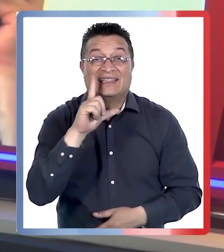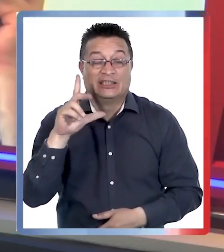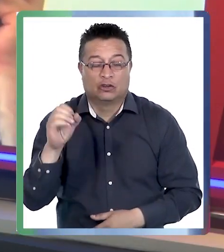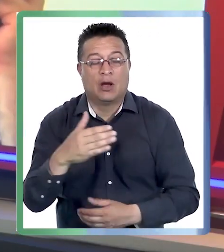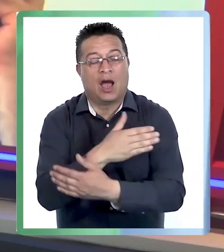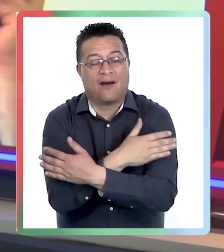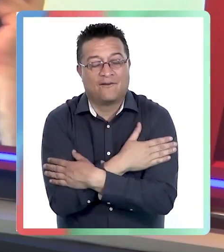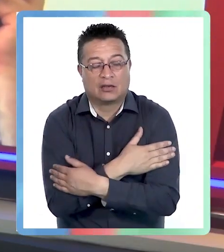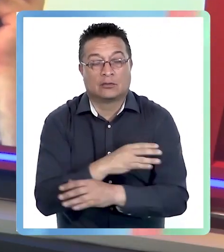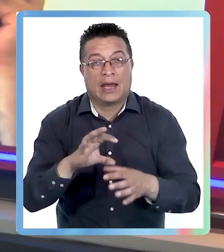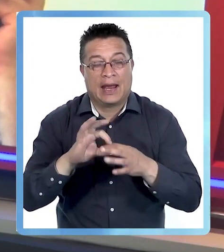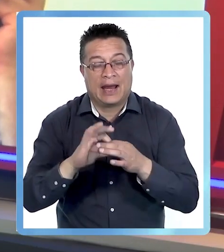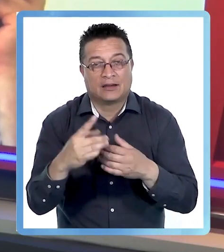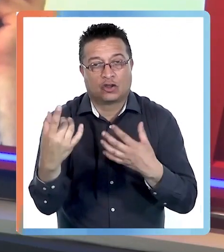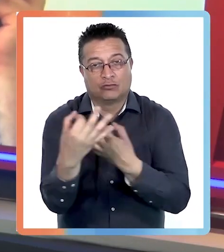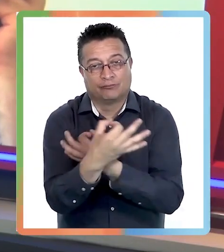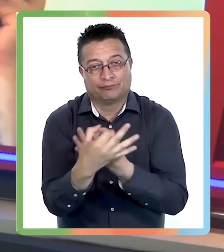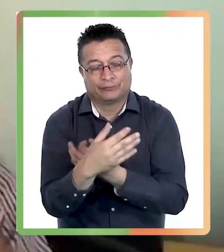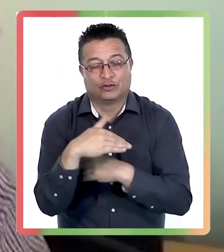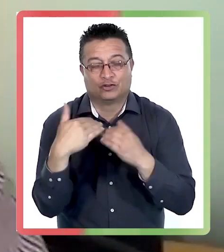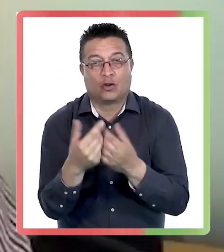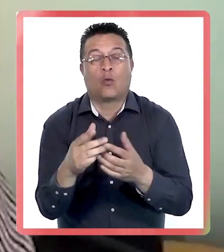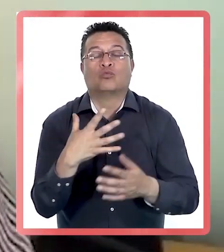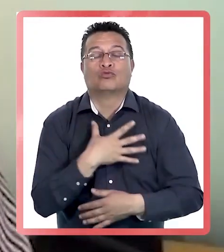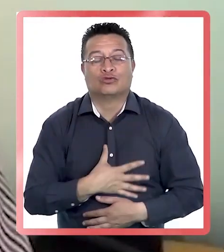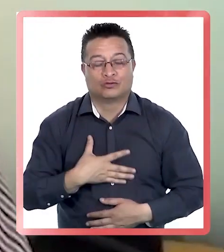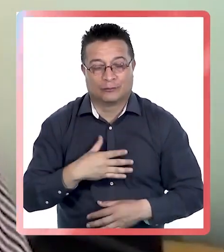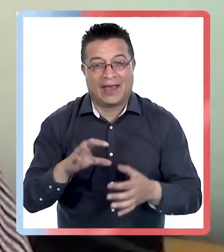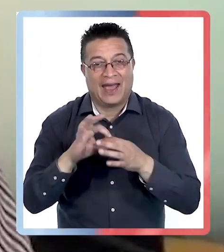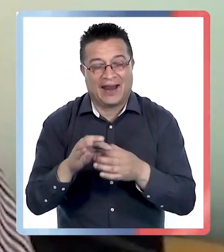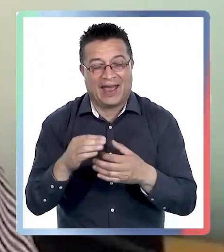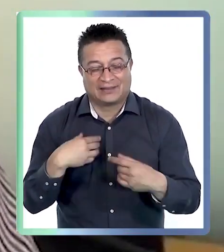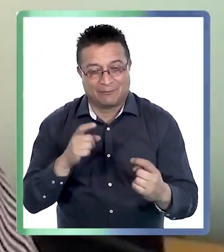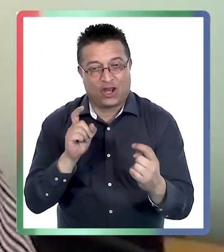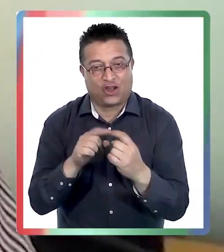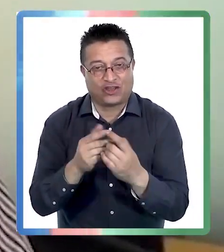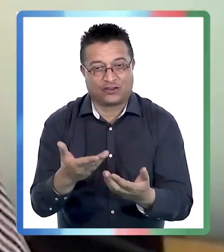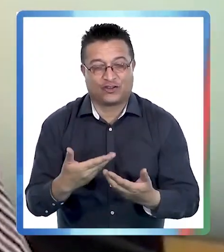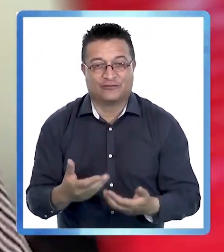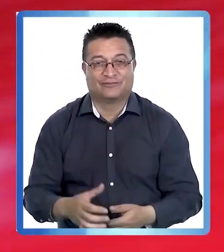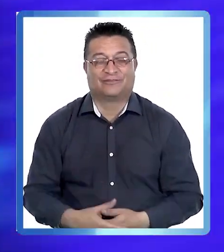un abrazo y le agradecemos por sus recomendaciones. Mucho gusto y gracias por el contacto.